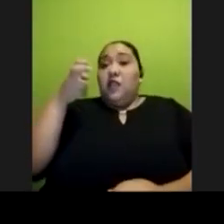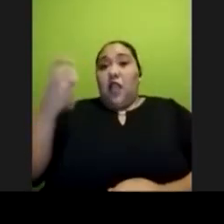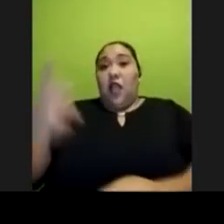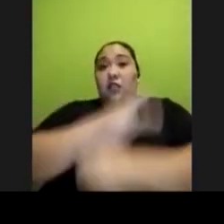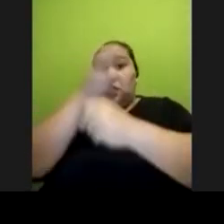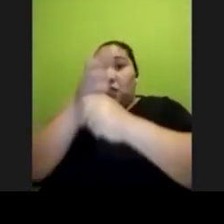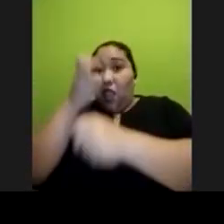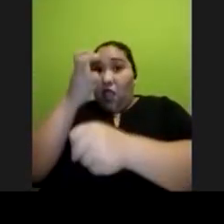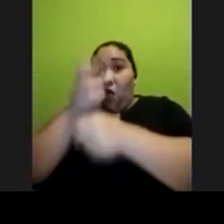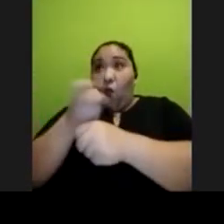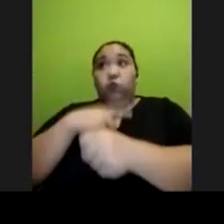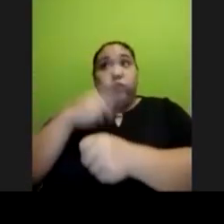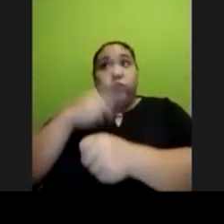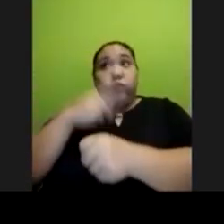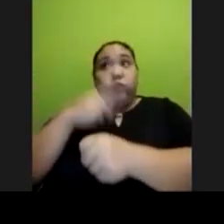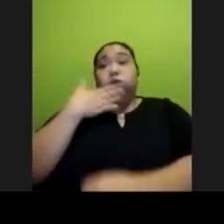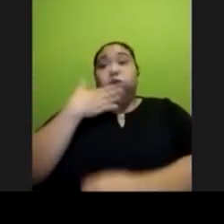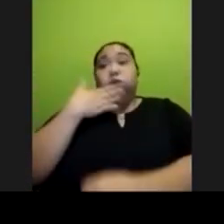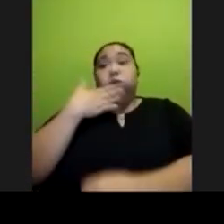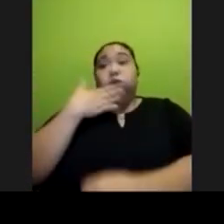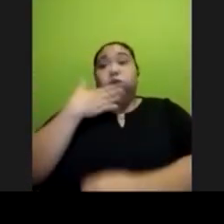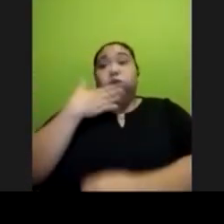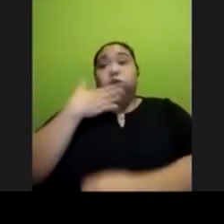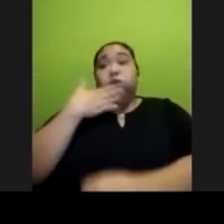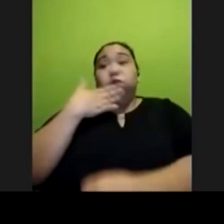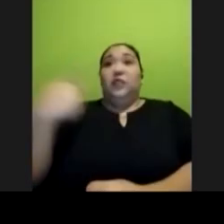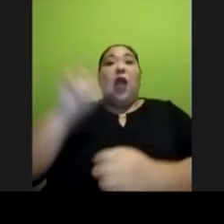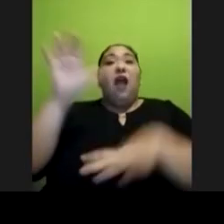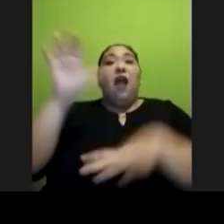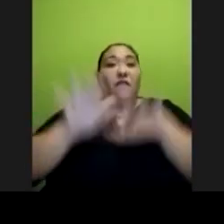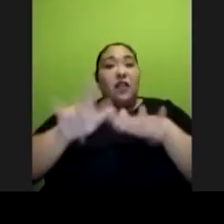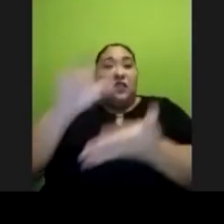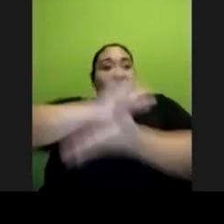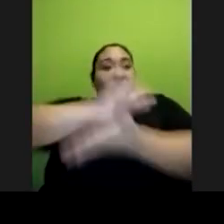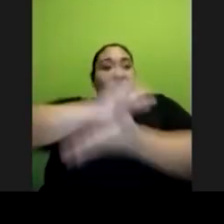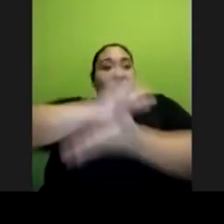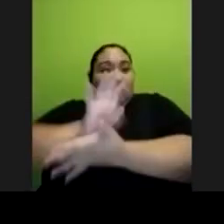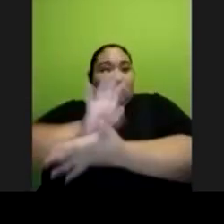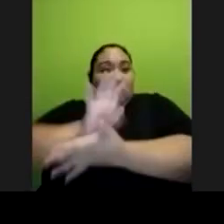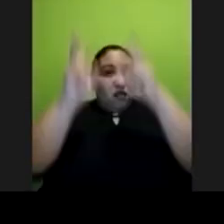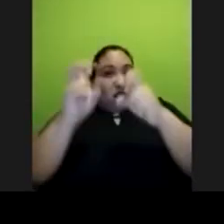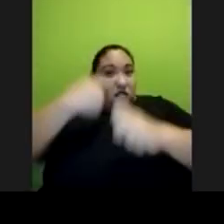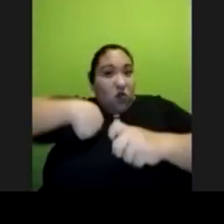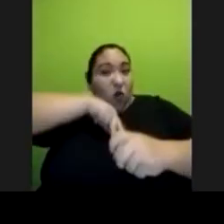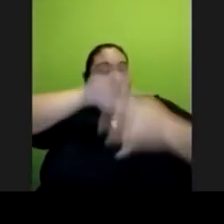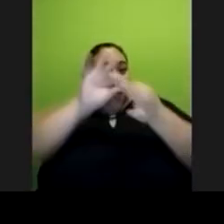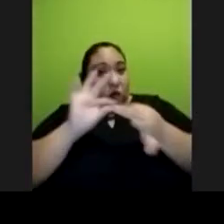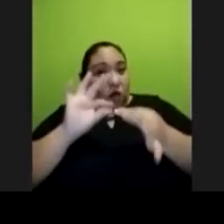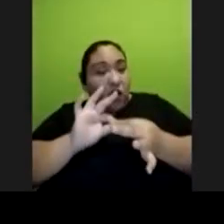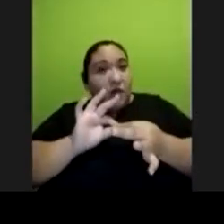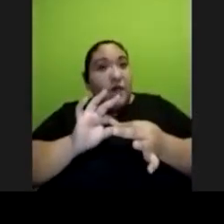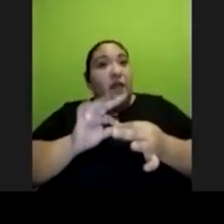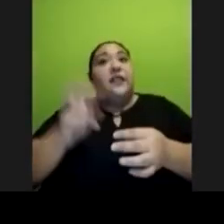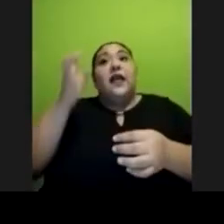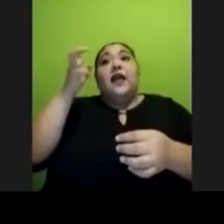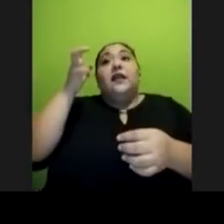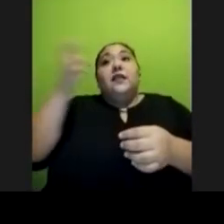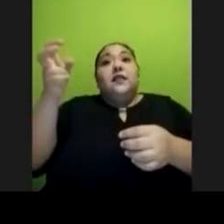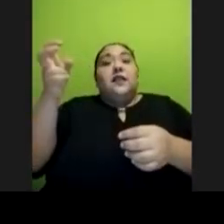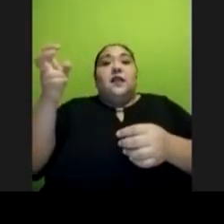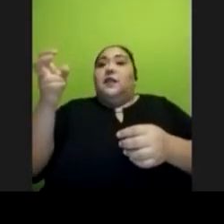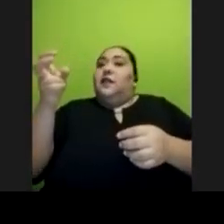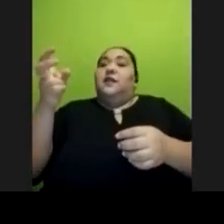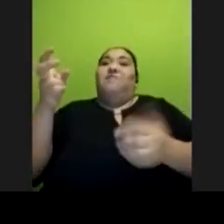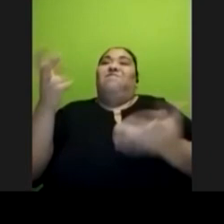discriminación, el tema refugiados es absolutamente ineludible y quizá es uno de los focos rojos